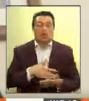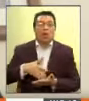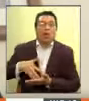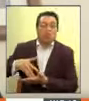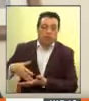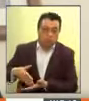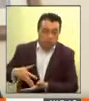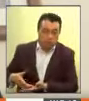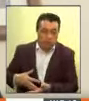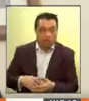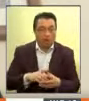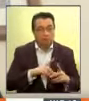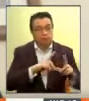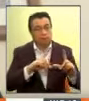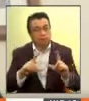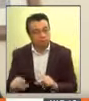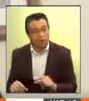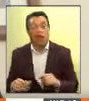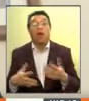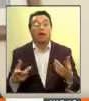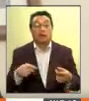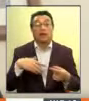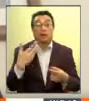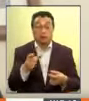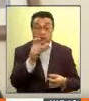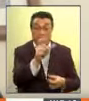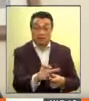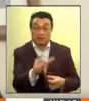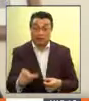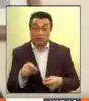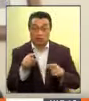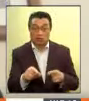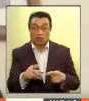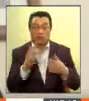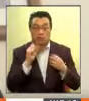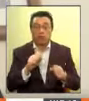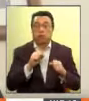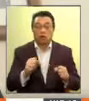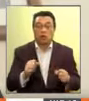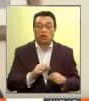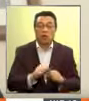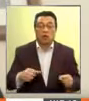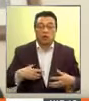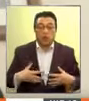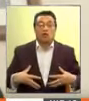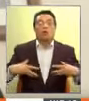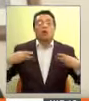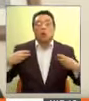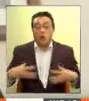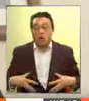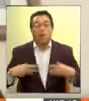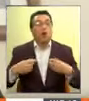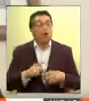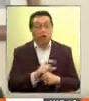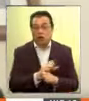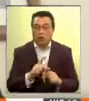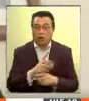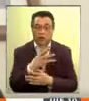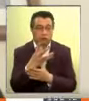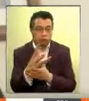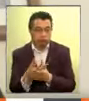genera últimamente que el paciente pierda capacidad aeróbica y pierda capacidades